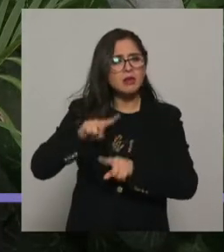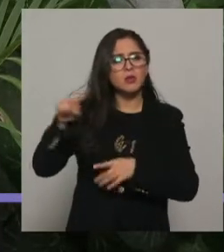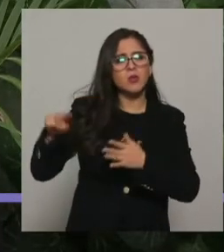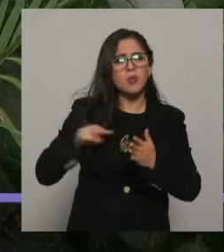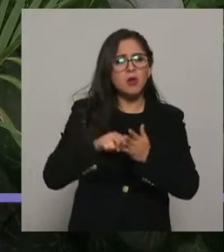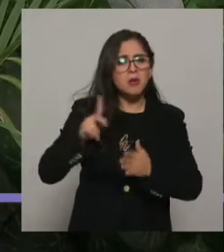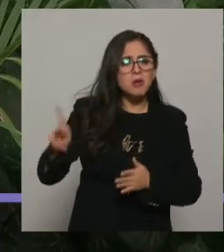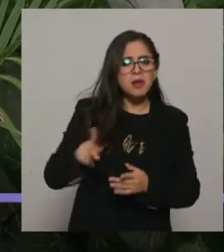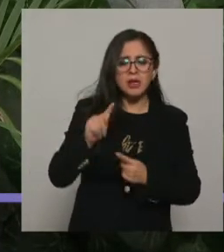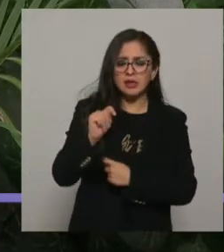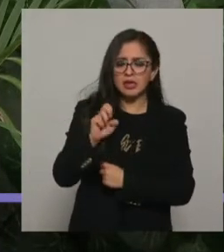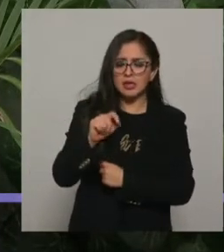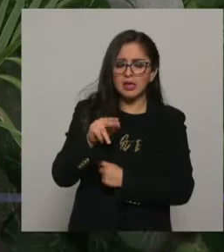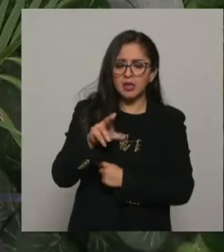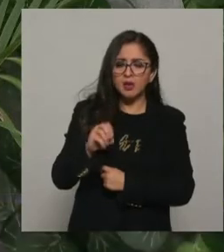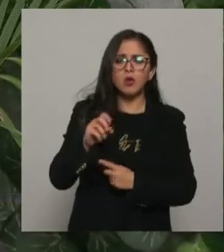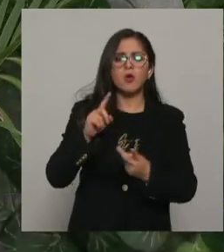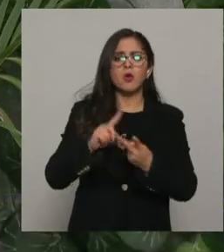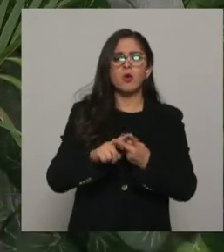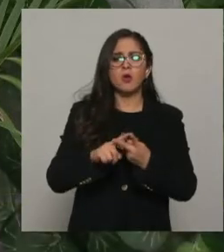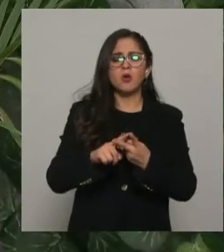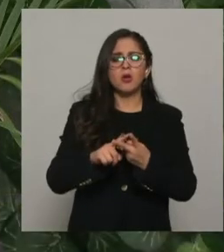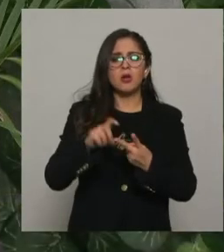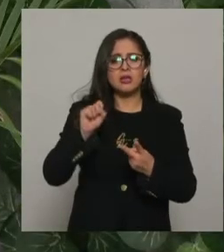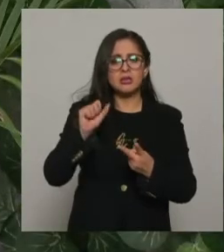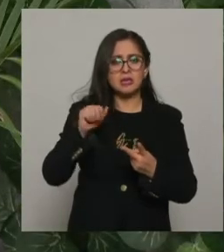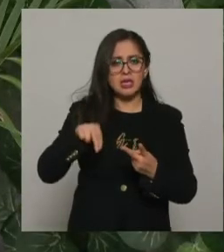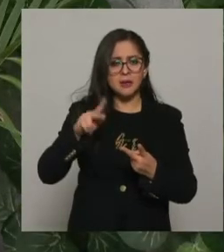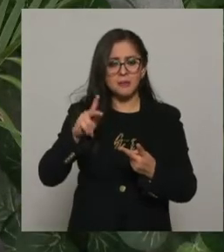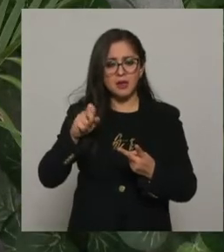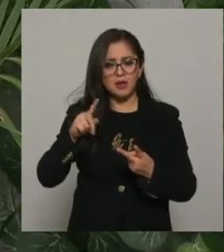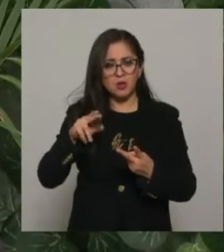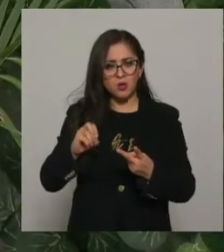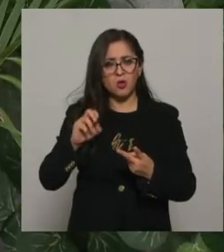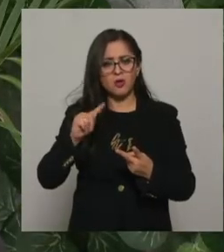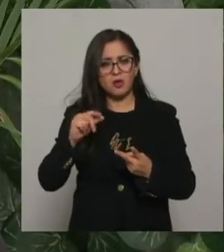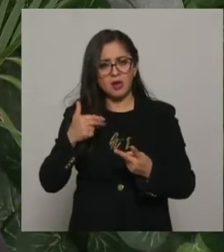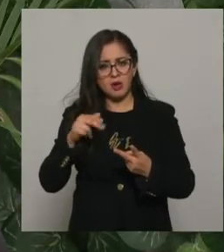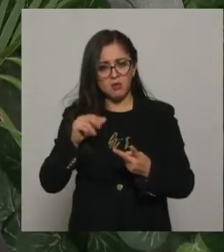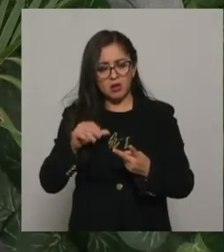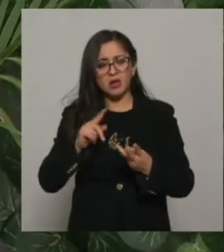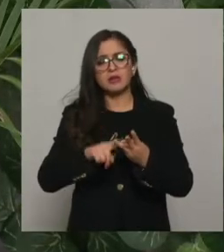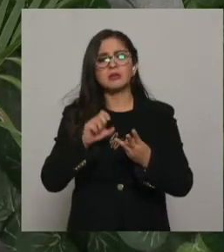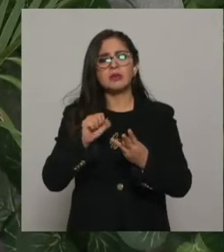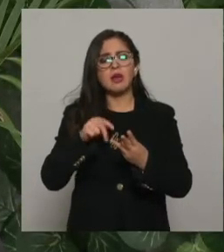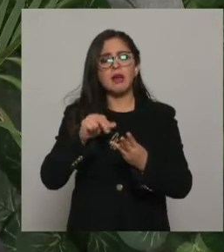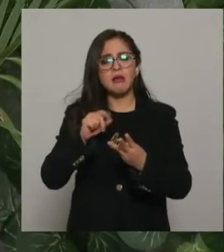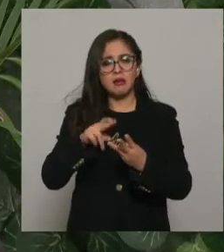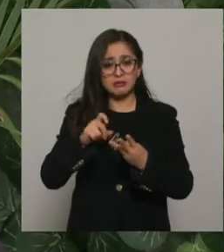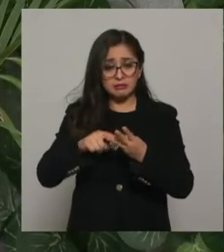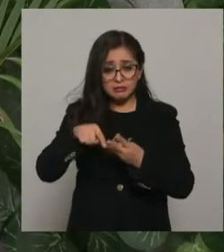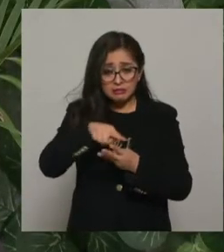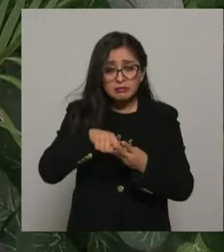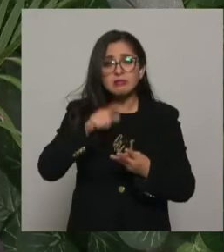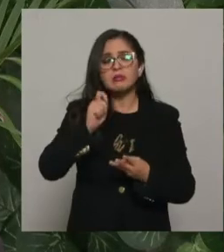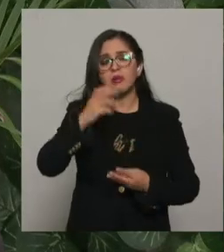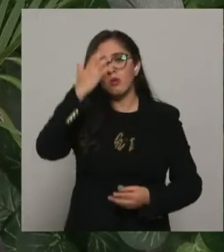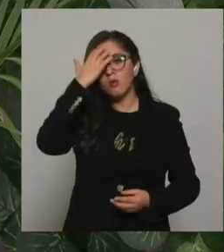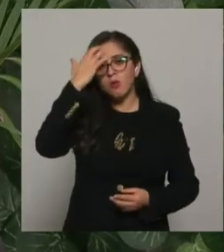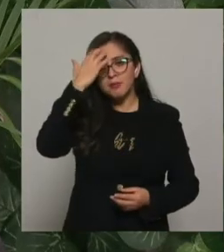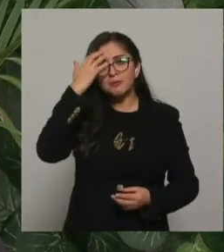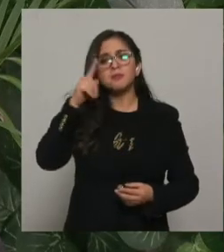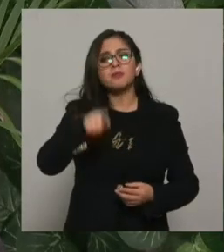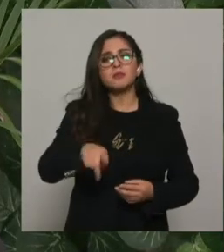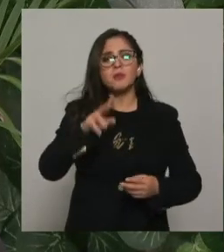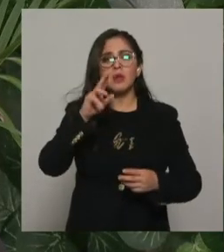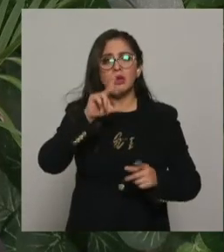¿no? Como Tetelco, San Pedro Tláhuac y San Andrés Mixquic, ¿no? Particularmente, que es conocido tanto a